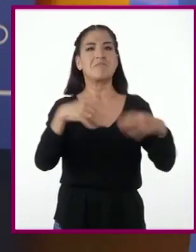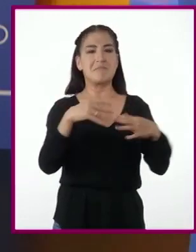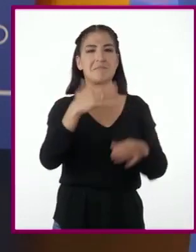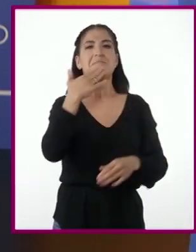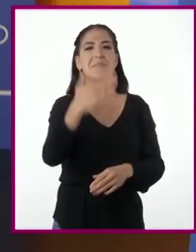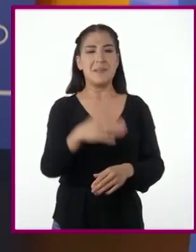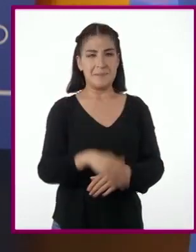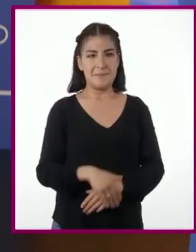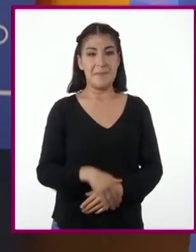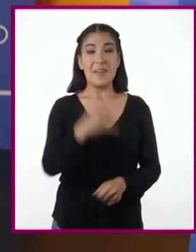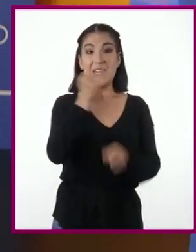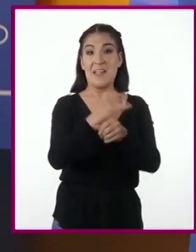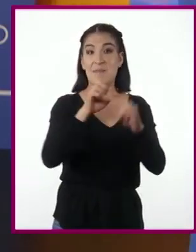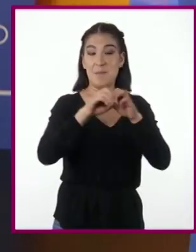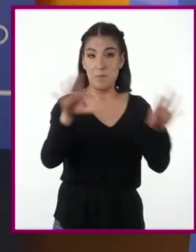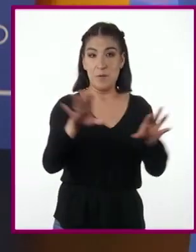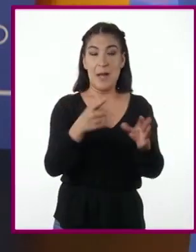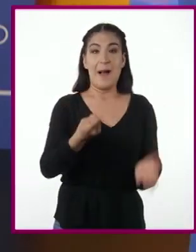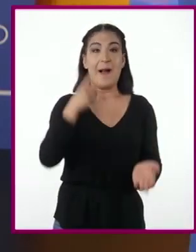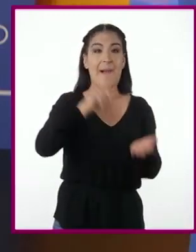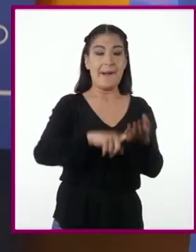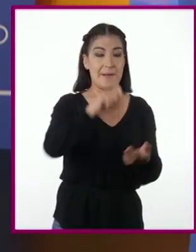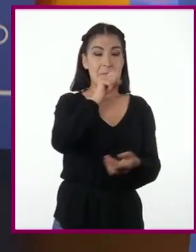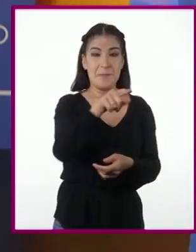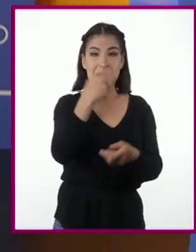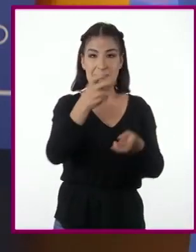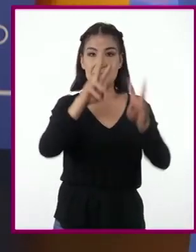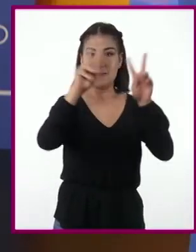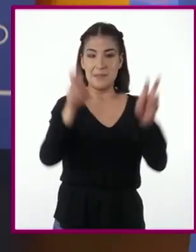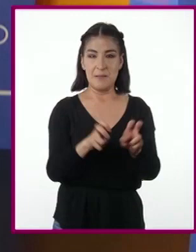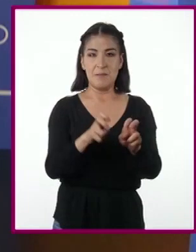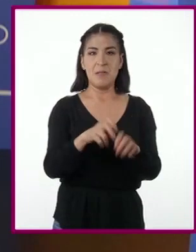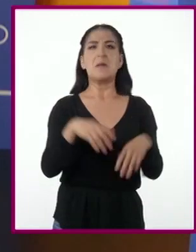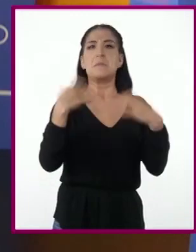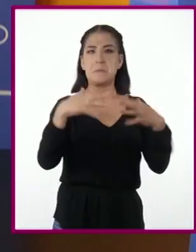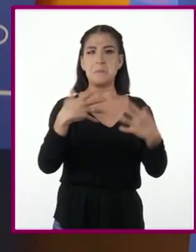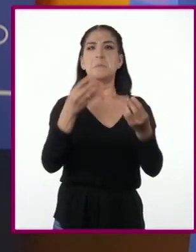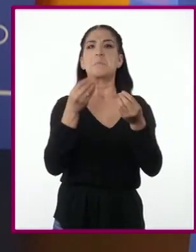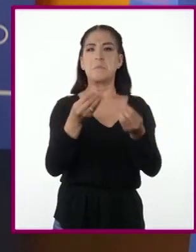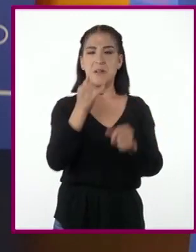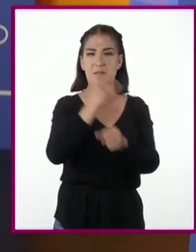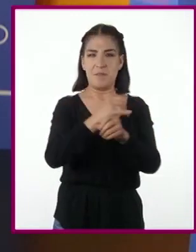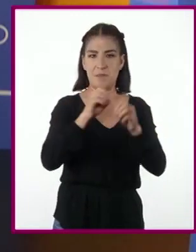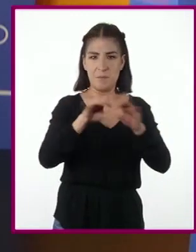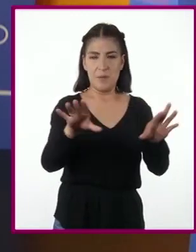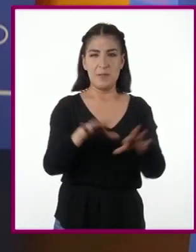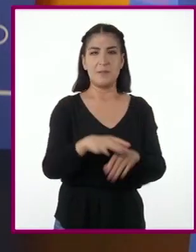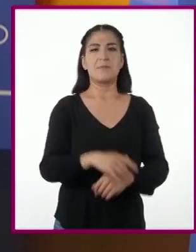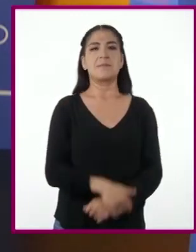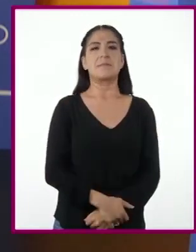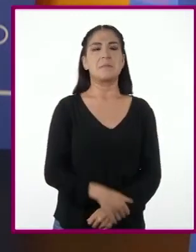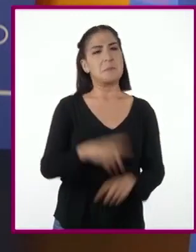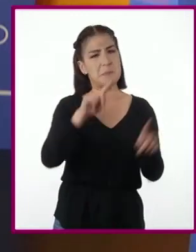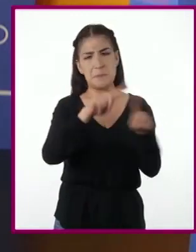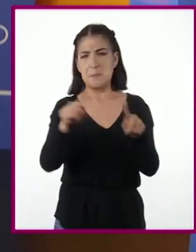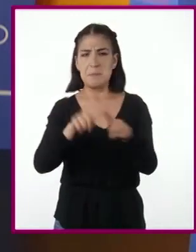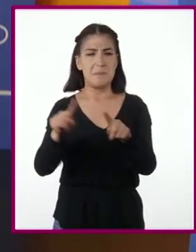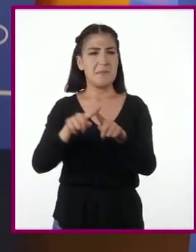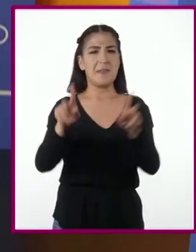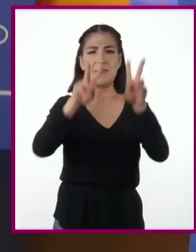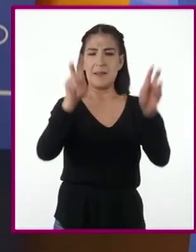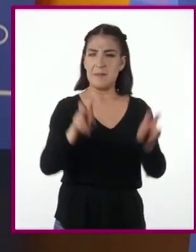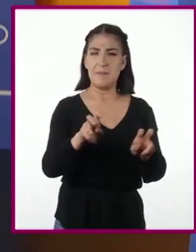La información acerca de estos temas ha sido mucha y de diversa índole. Por